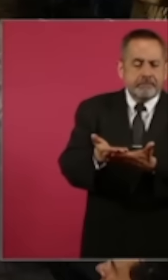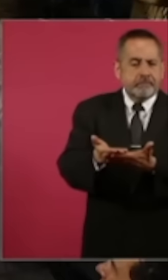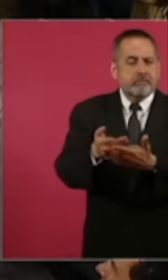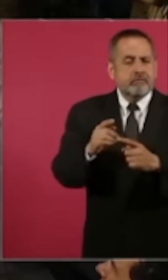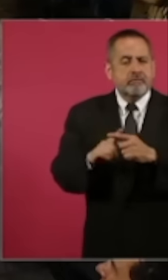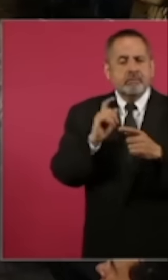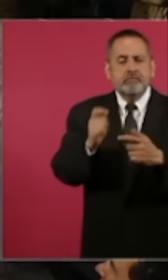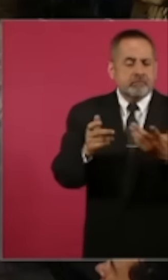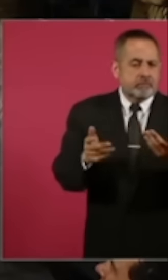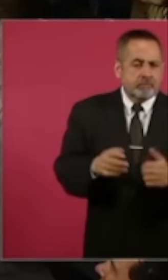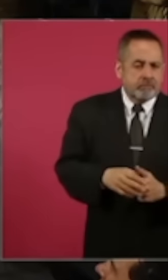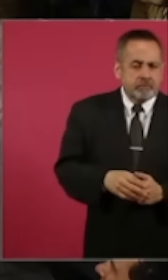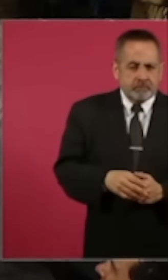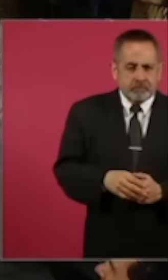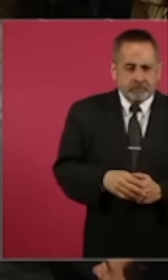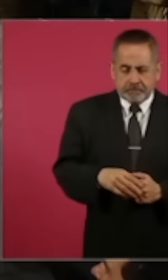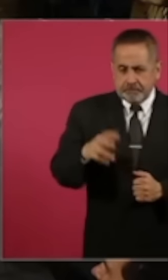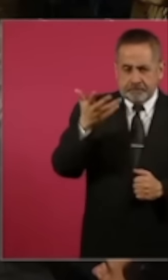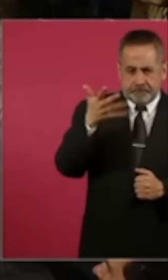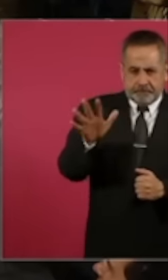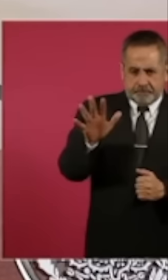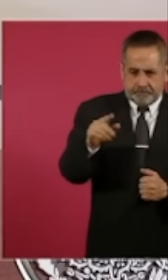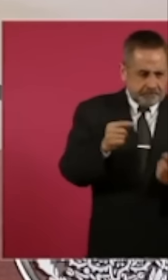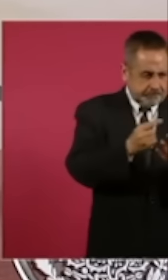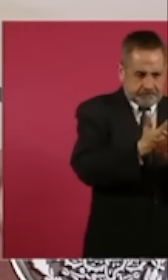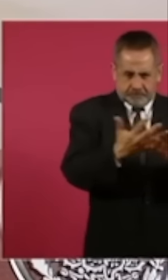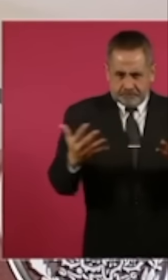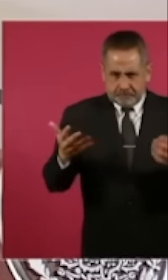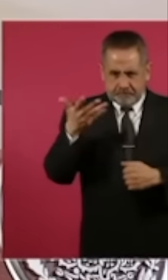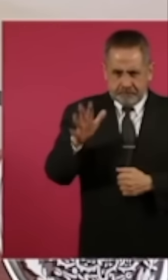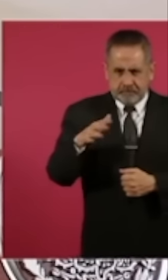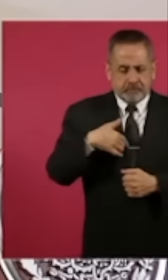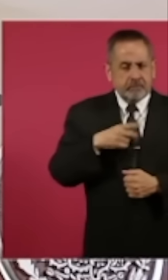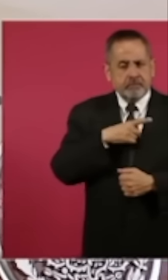de una lista de 10 a 1